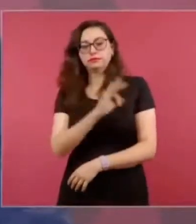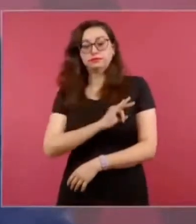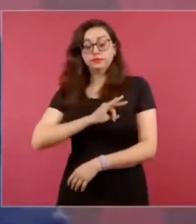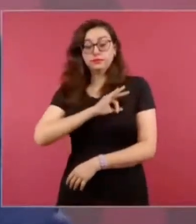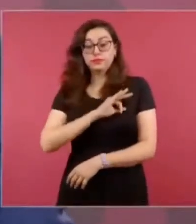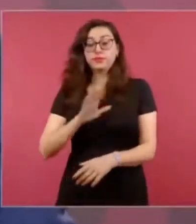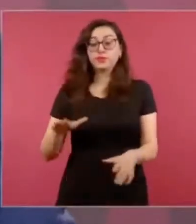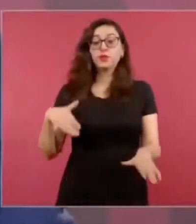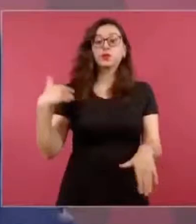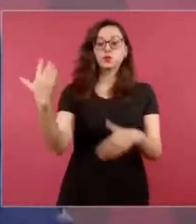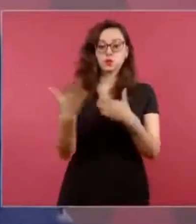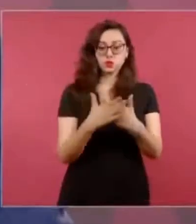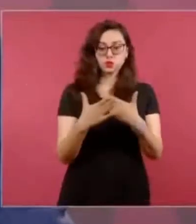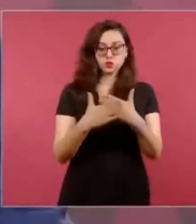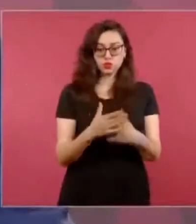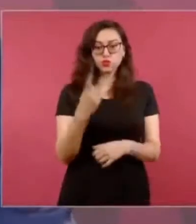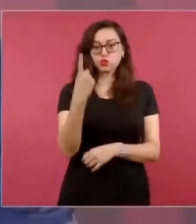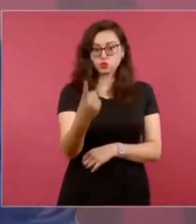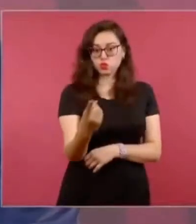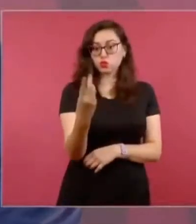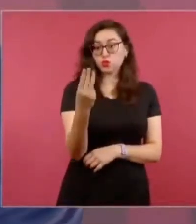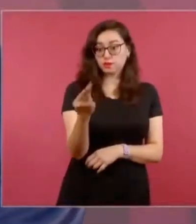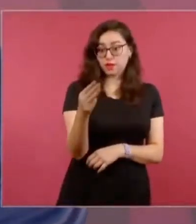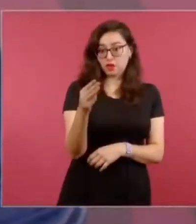ya presentar todo un informe